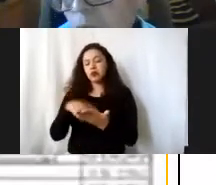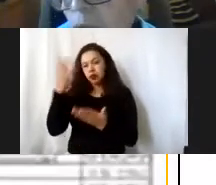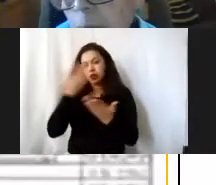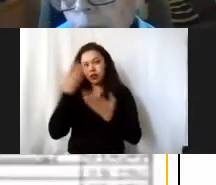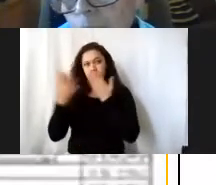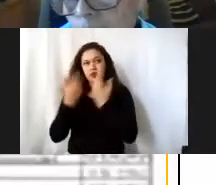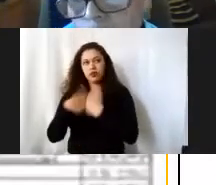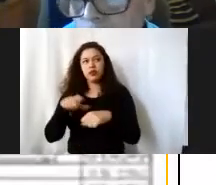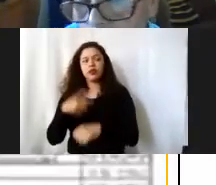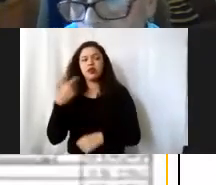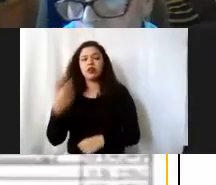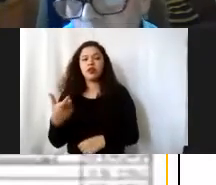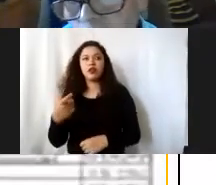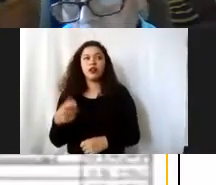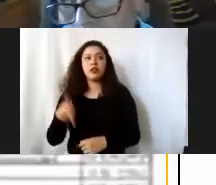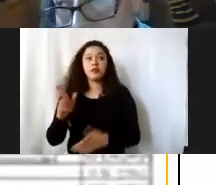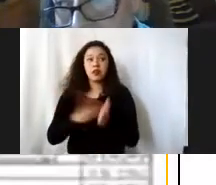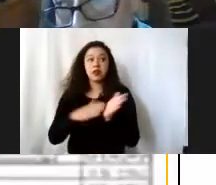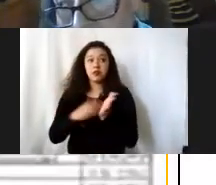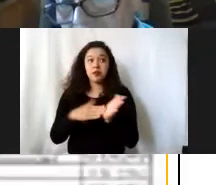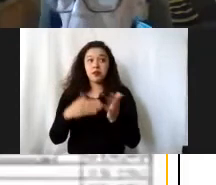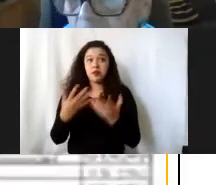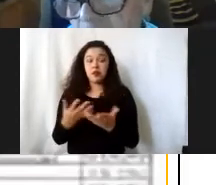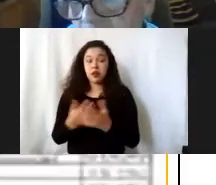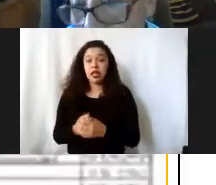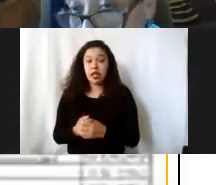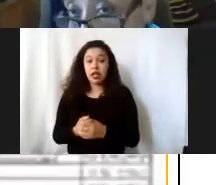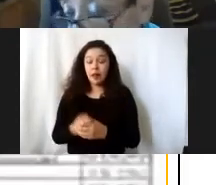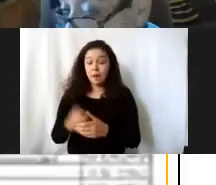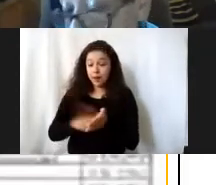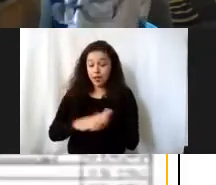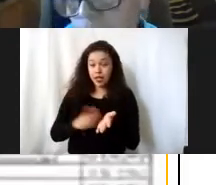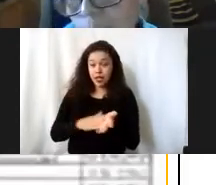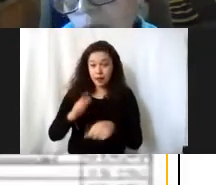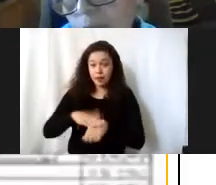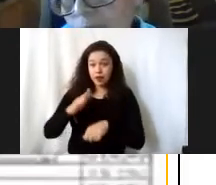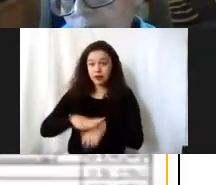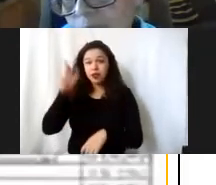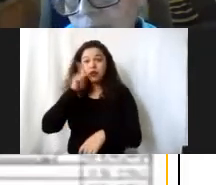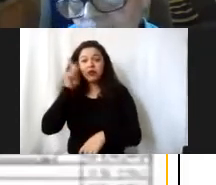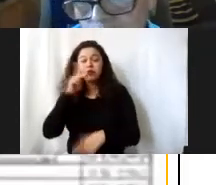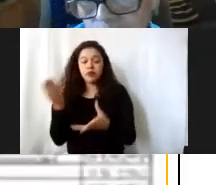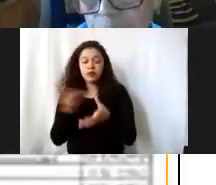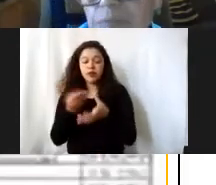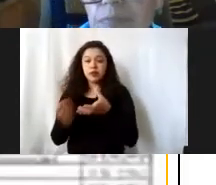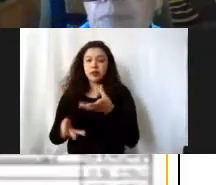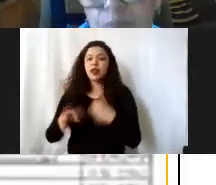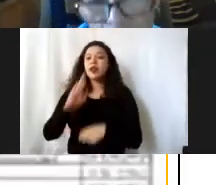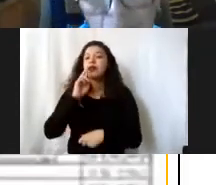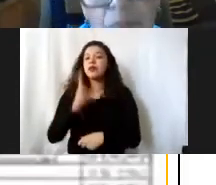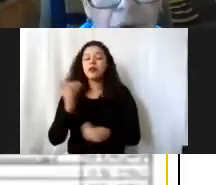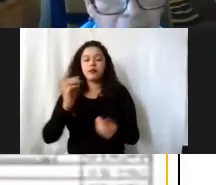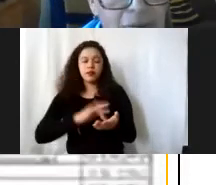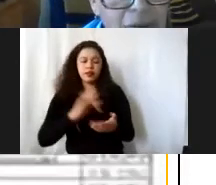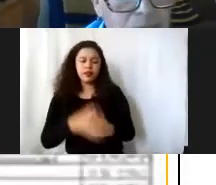socioeconómico. Pero todos los documentos, entre más evidencias tengan, es mucho mejor. Muchas gracias.